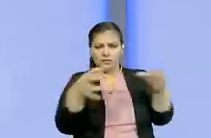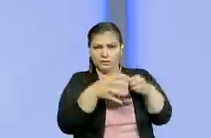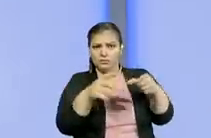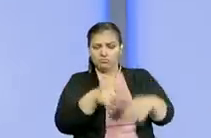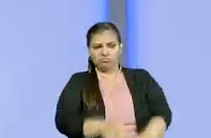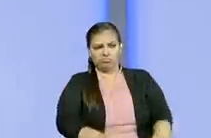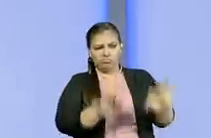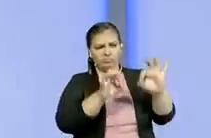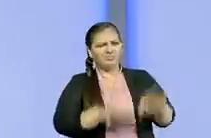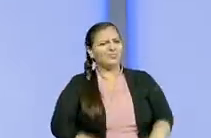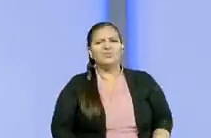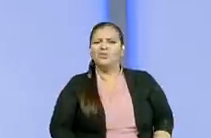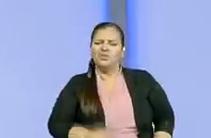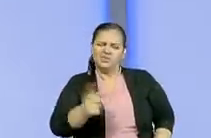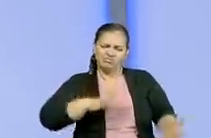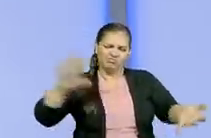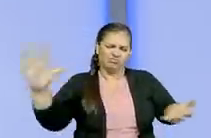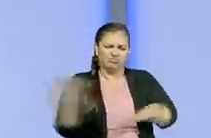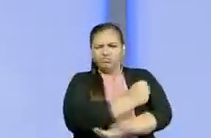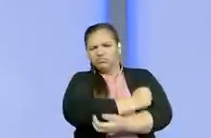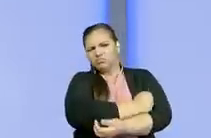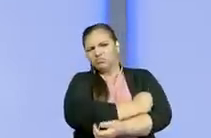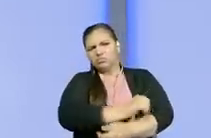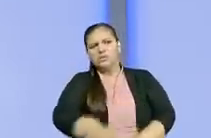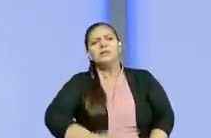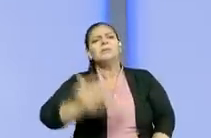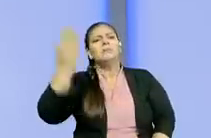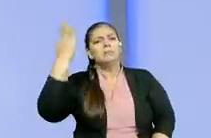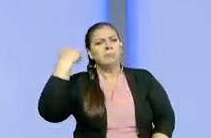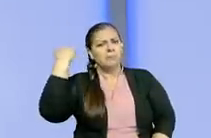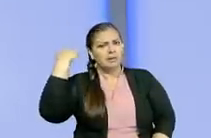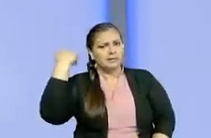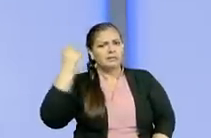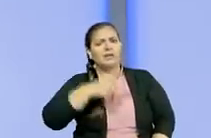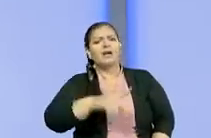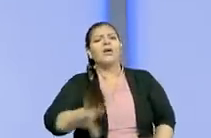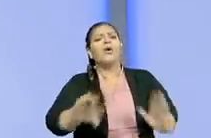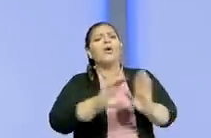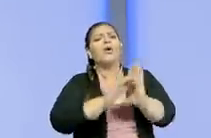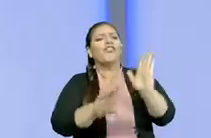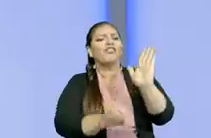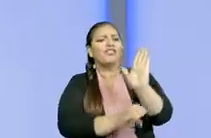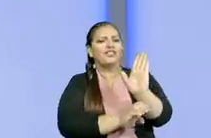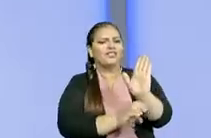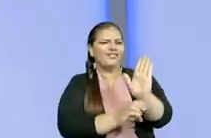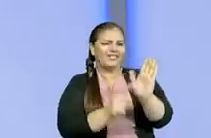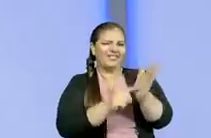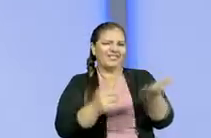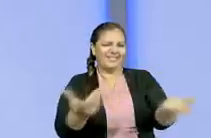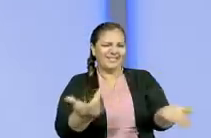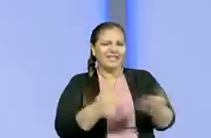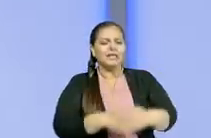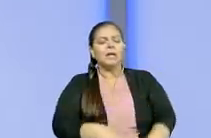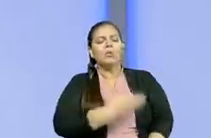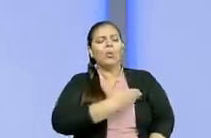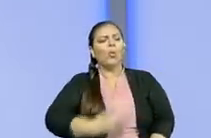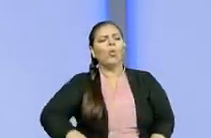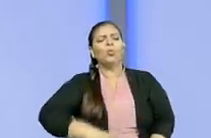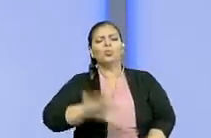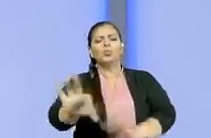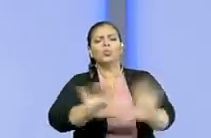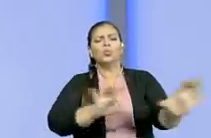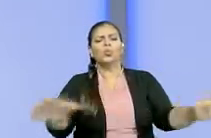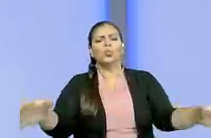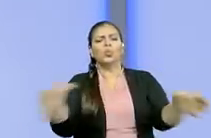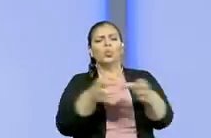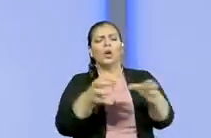un adefesio que nunca debió existir. Fue un experimento de la Constitución de Montecristi y hemos visto cuáles son los resultados. En la práctica,